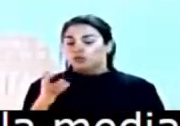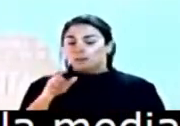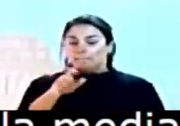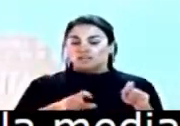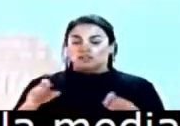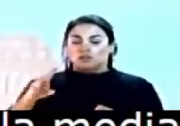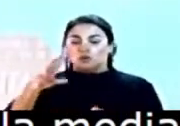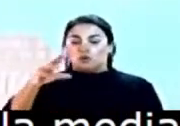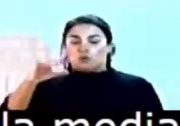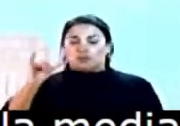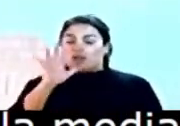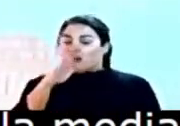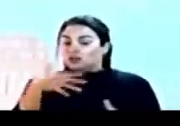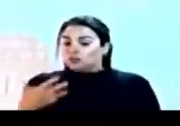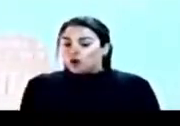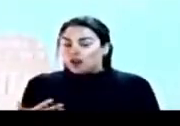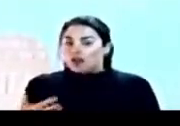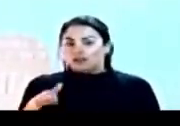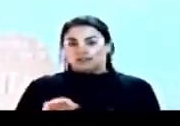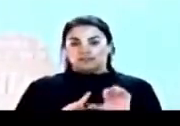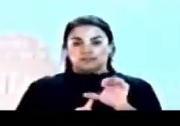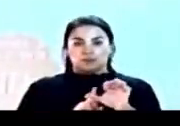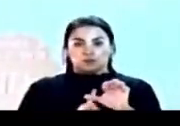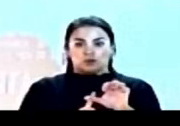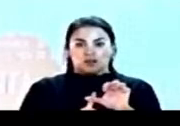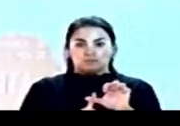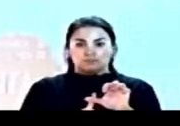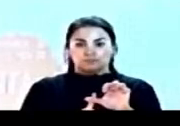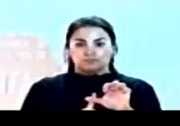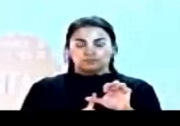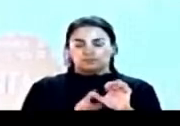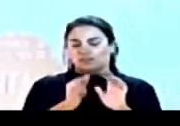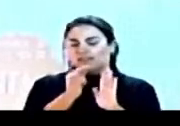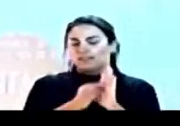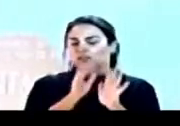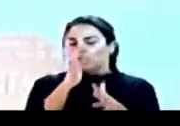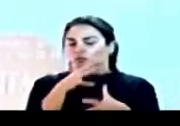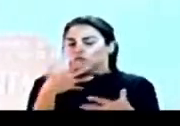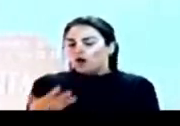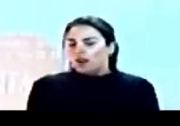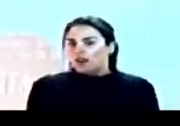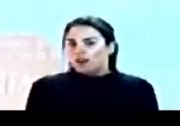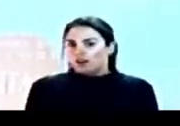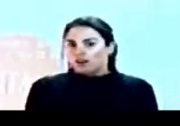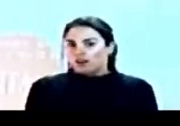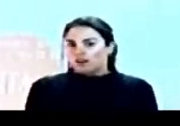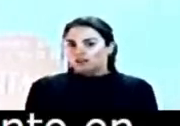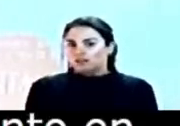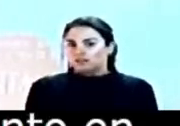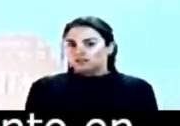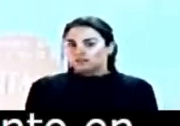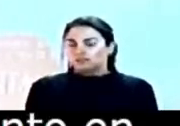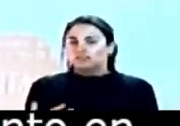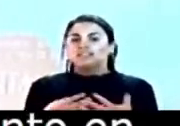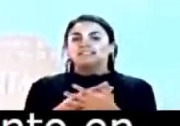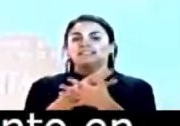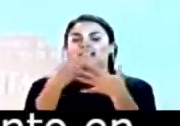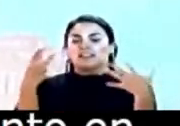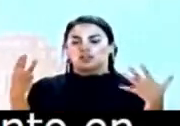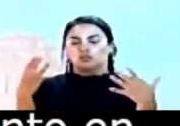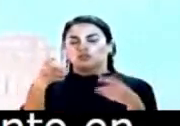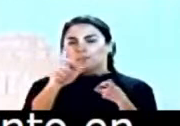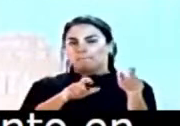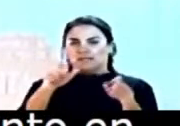UCI en estos momentos en Extremadura, datos actualizados, es de 18 personas.